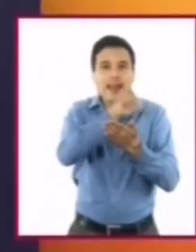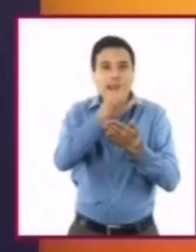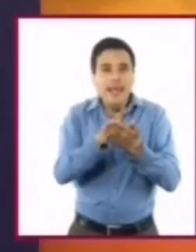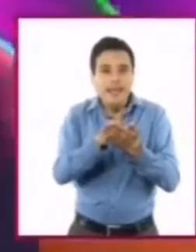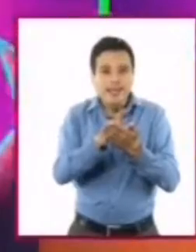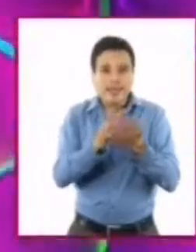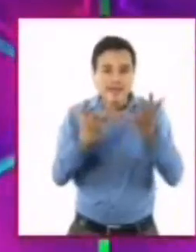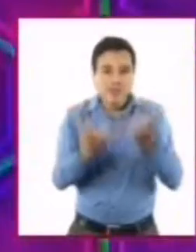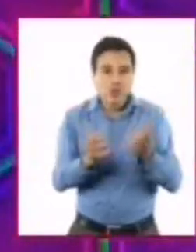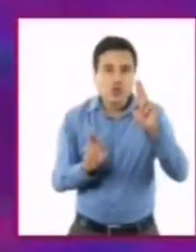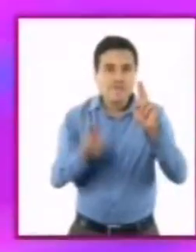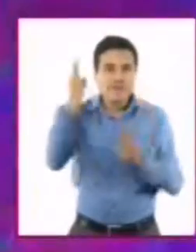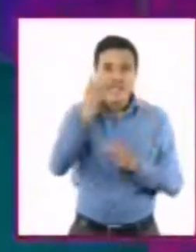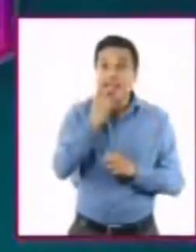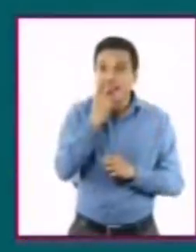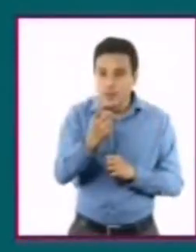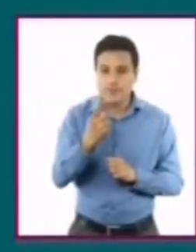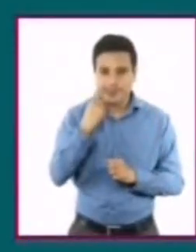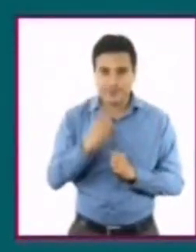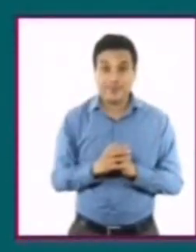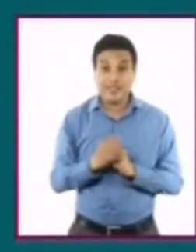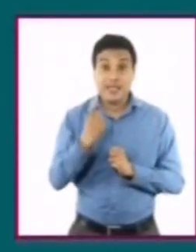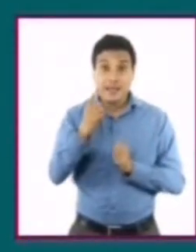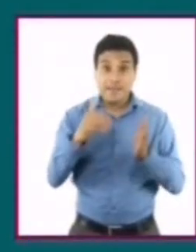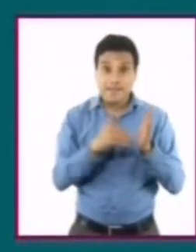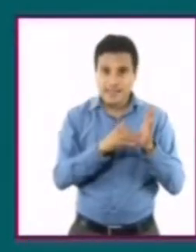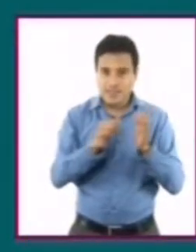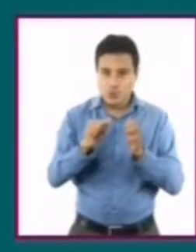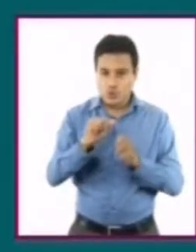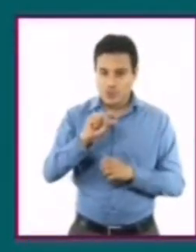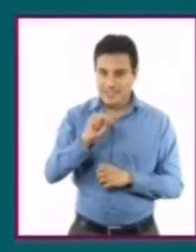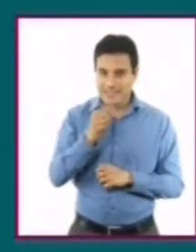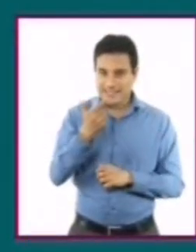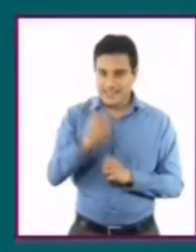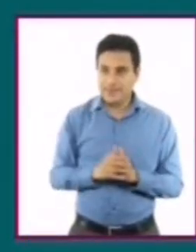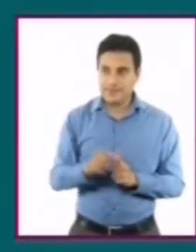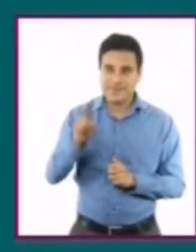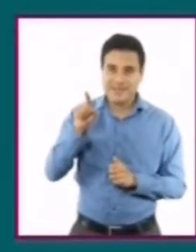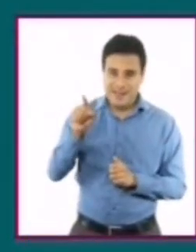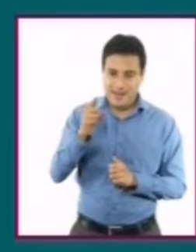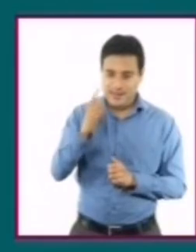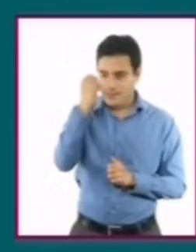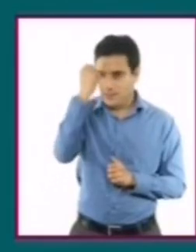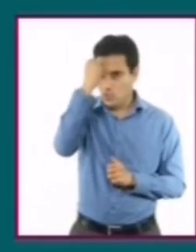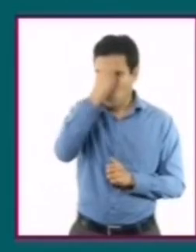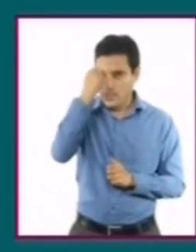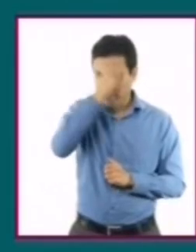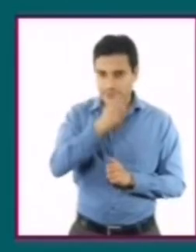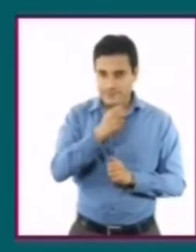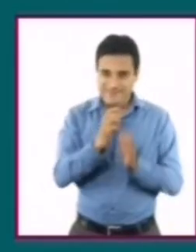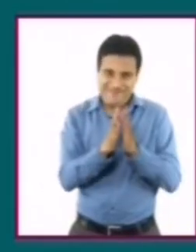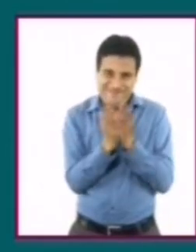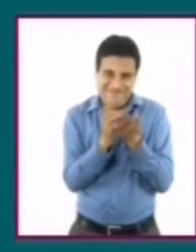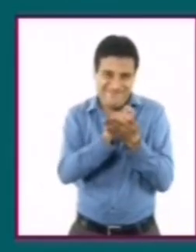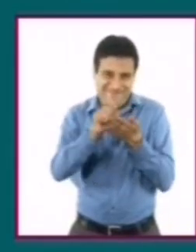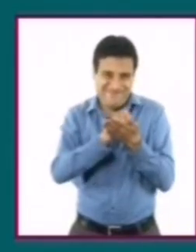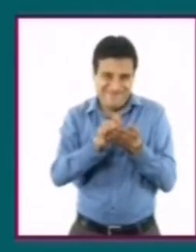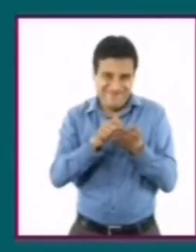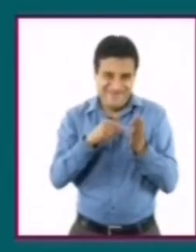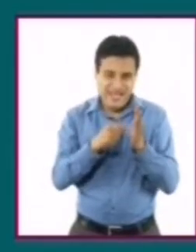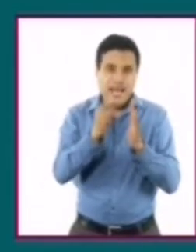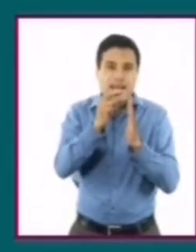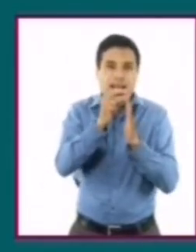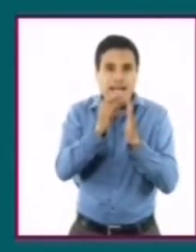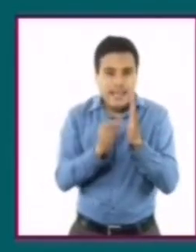Newton? Claro, en 1687, Newton presentó su ley de gravitación universal en su libro Principios Matemáticos